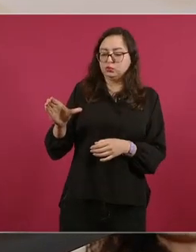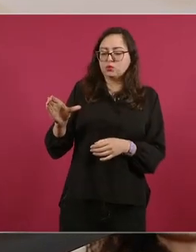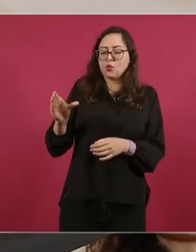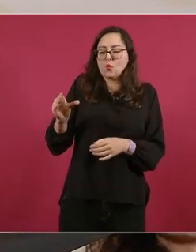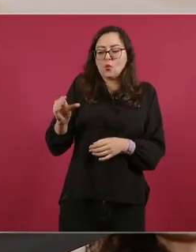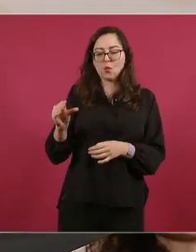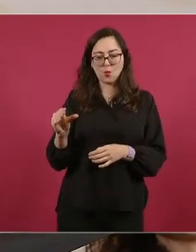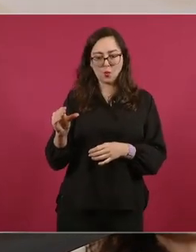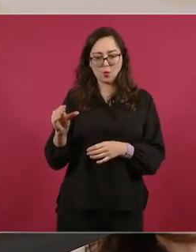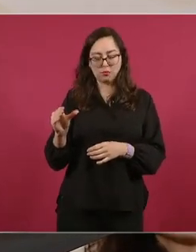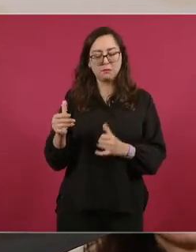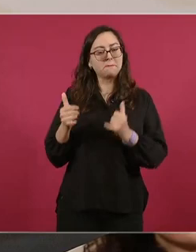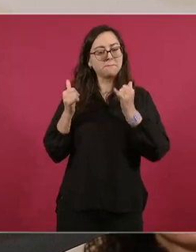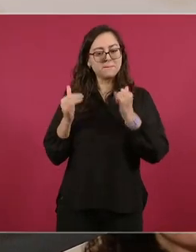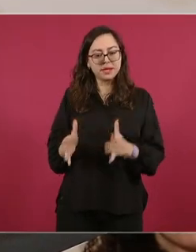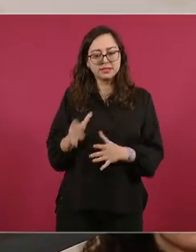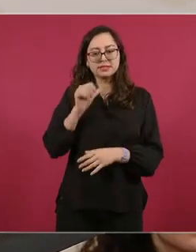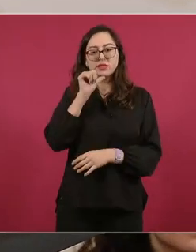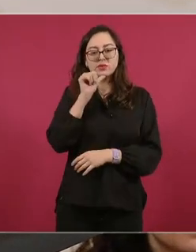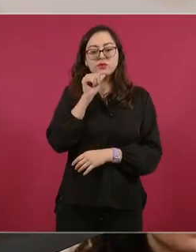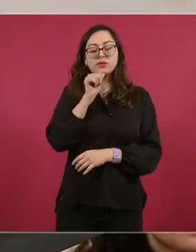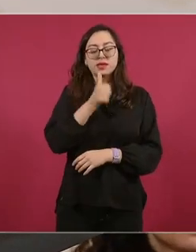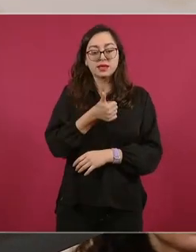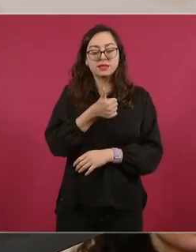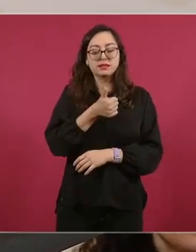no pese y que